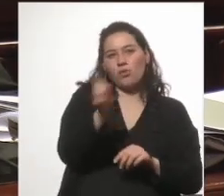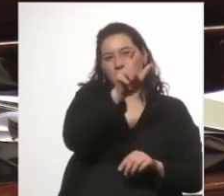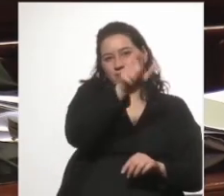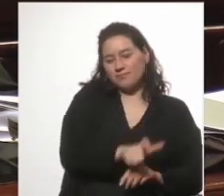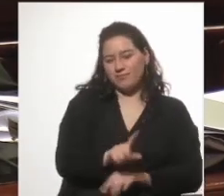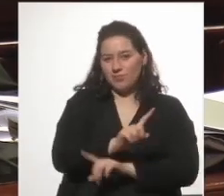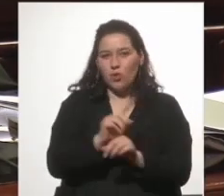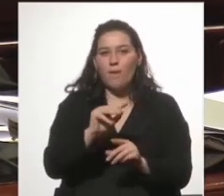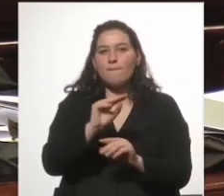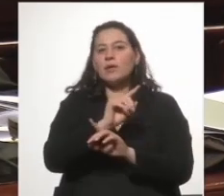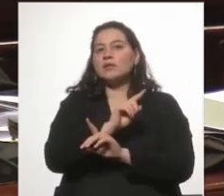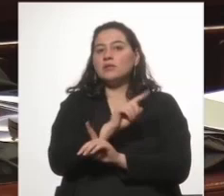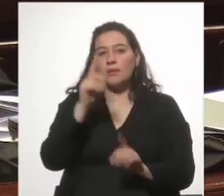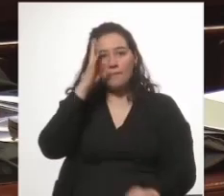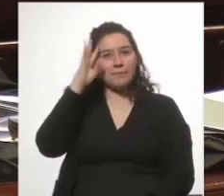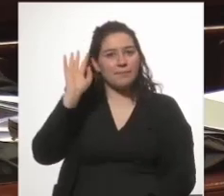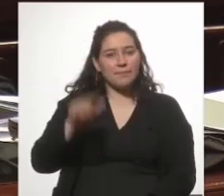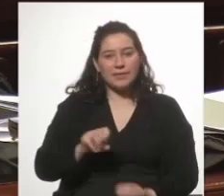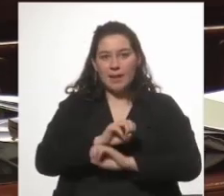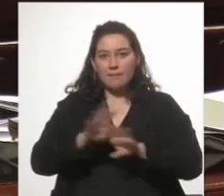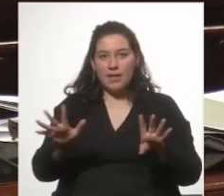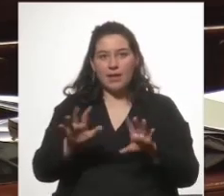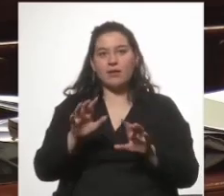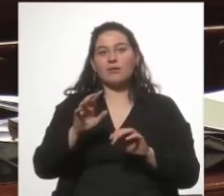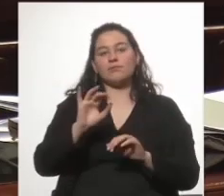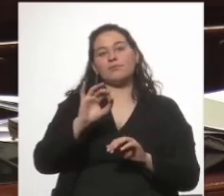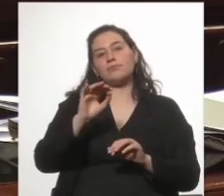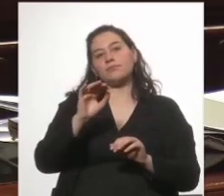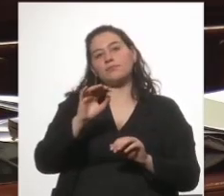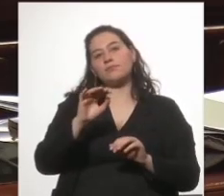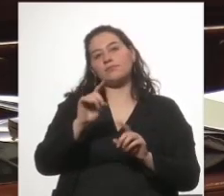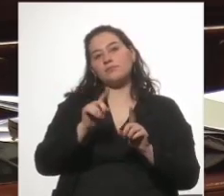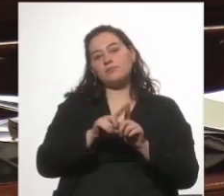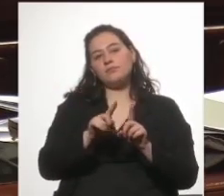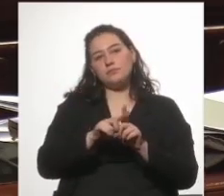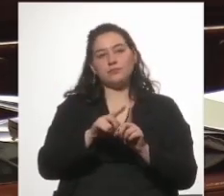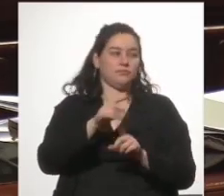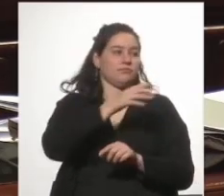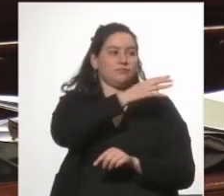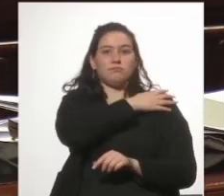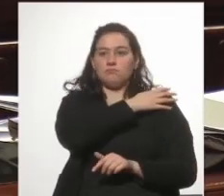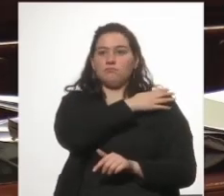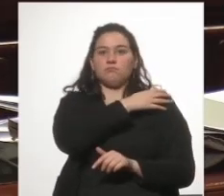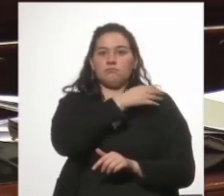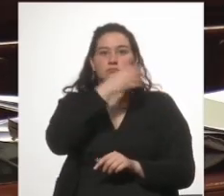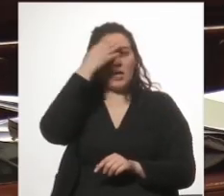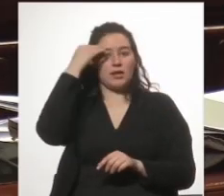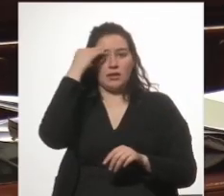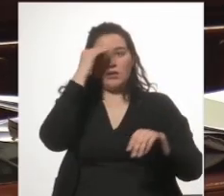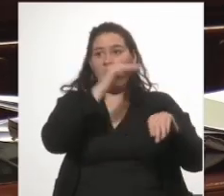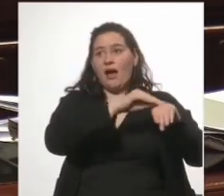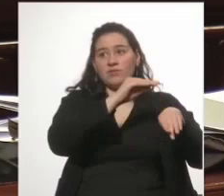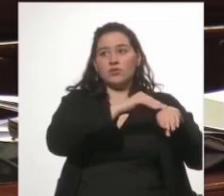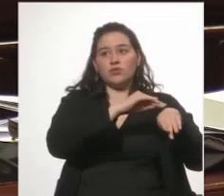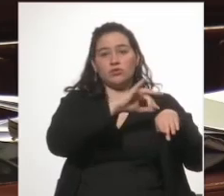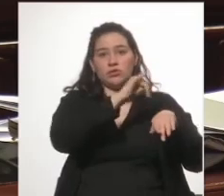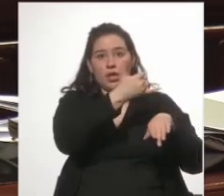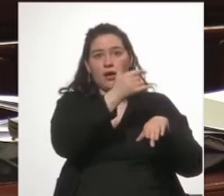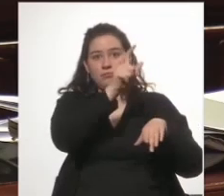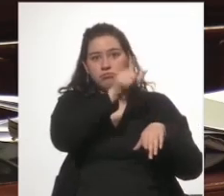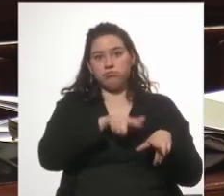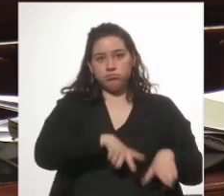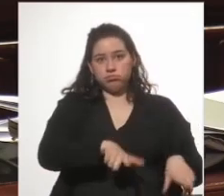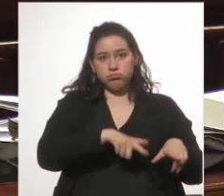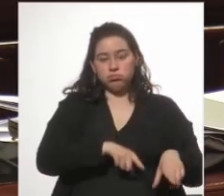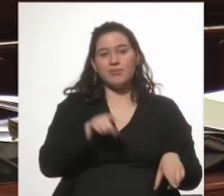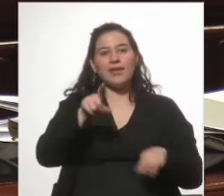Agreguemos que, sin perjuicio de sostener que el entonces comandante en jefe del Ejército comunicó a sus superiores los hechos declarados por el señor Gavazo relativos al